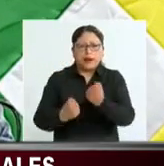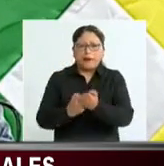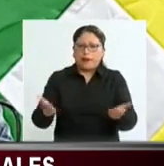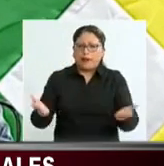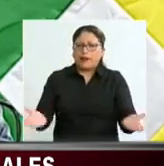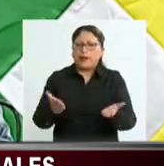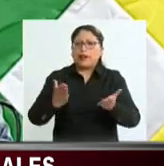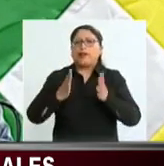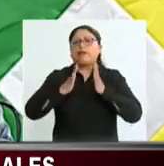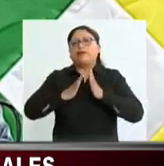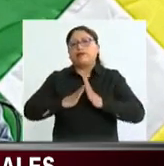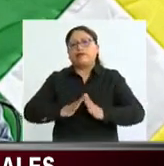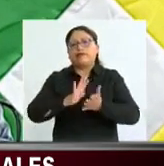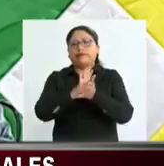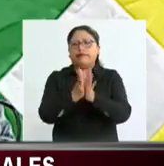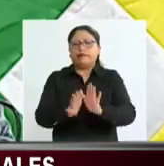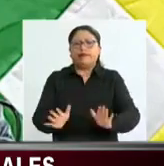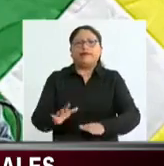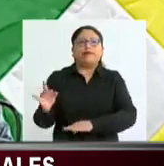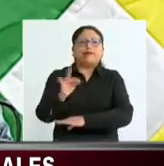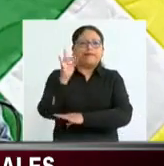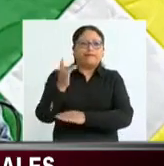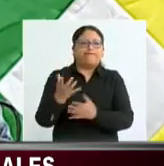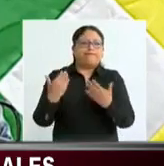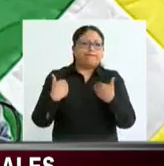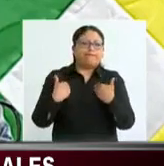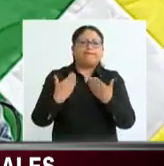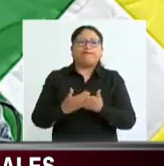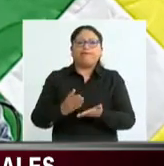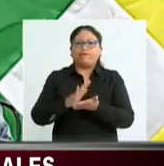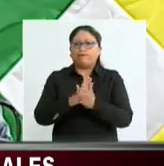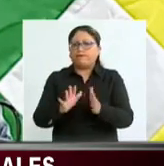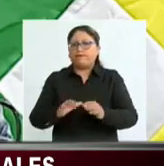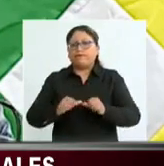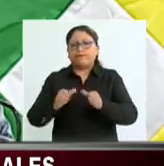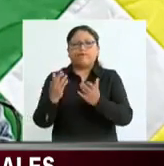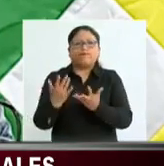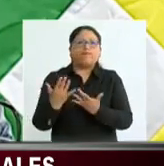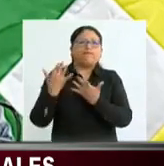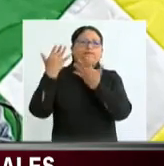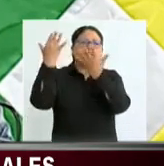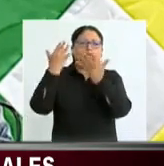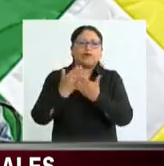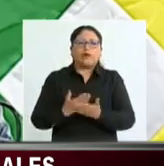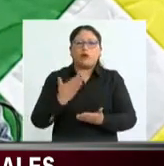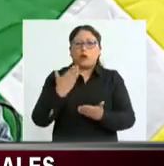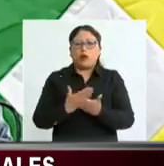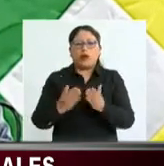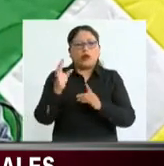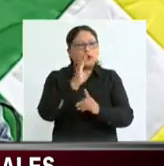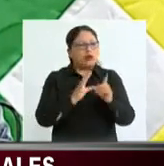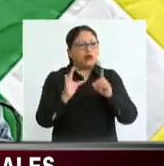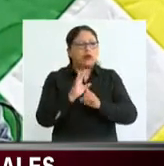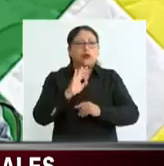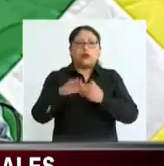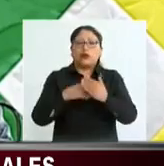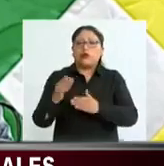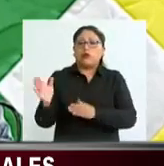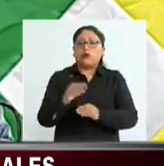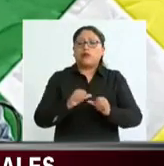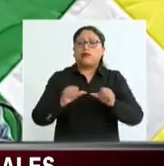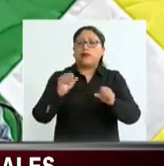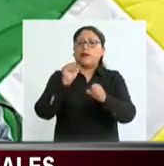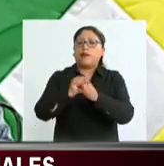que era un mandato popular, la estabilidad, la esperanza, las condiciones para que todas y todos trabajemos